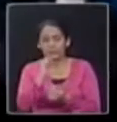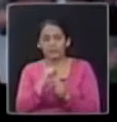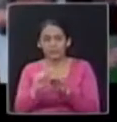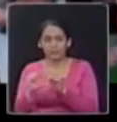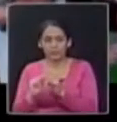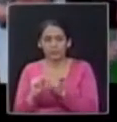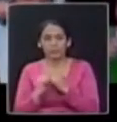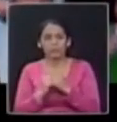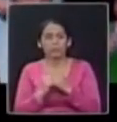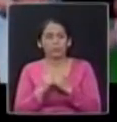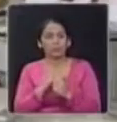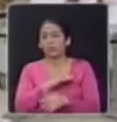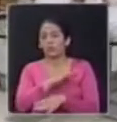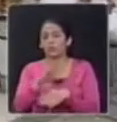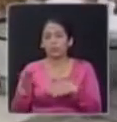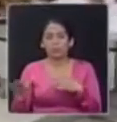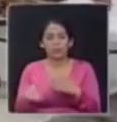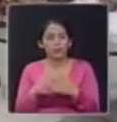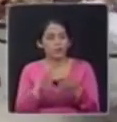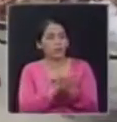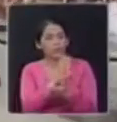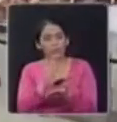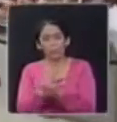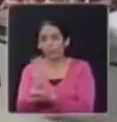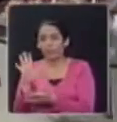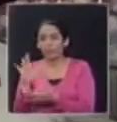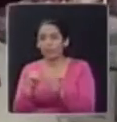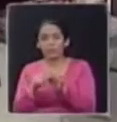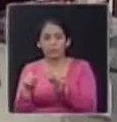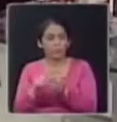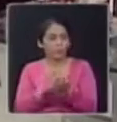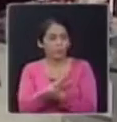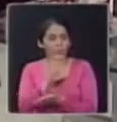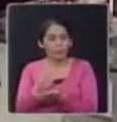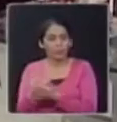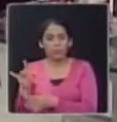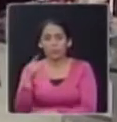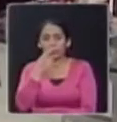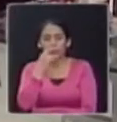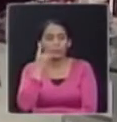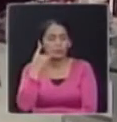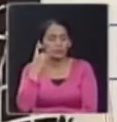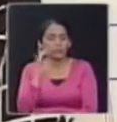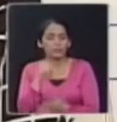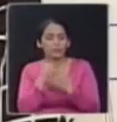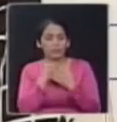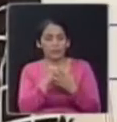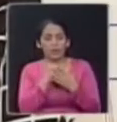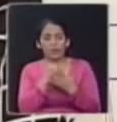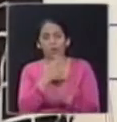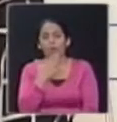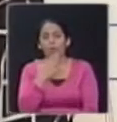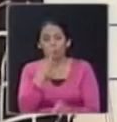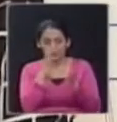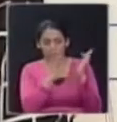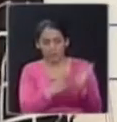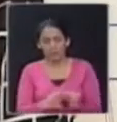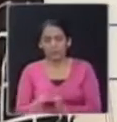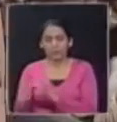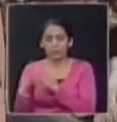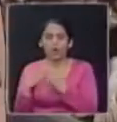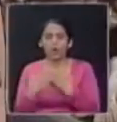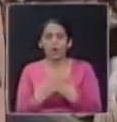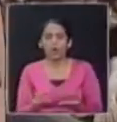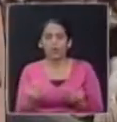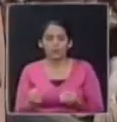10.000 niños que conforman las escuelas participantes en el proyecto van a recibir los beneficios de los tratamientos. Qué bueno, ellos van... o sea, son